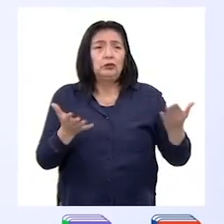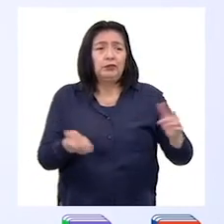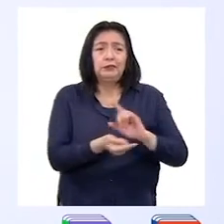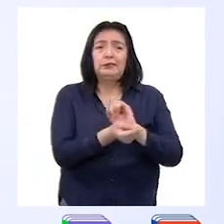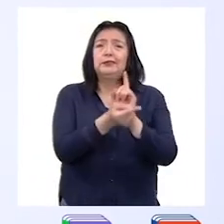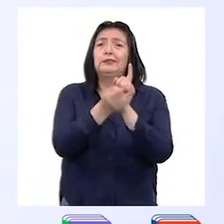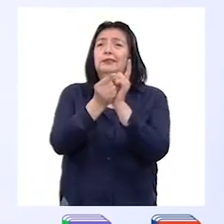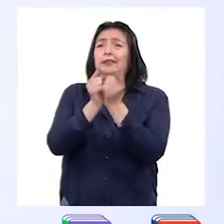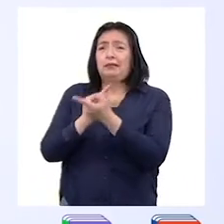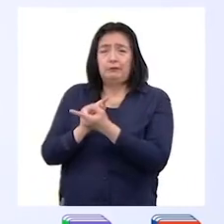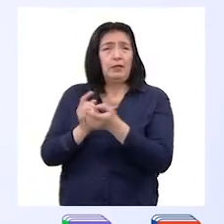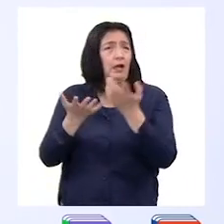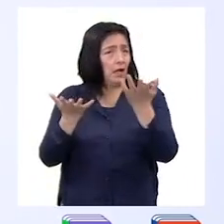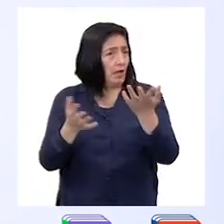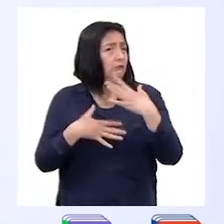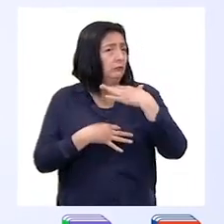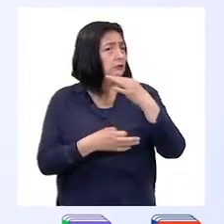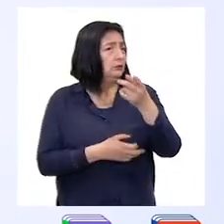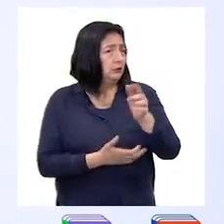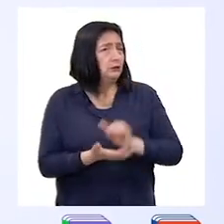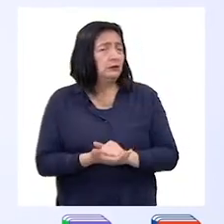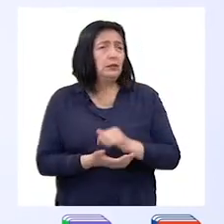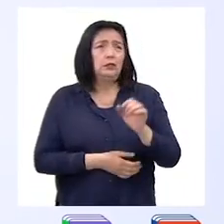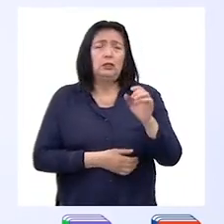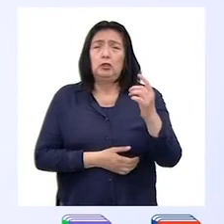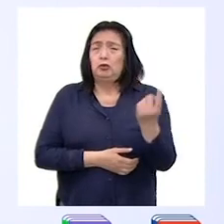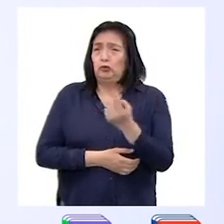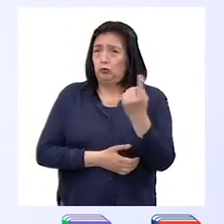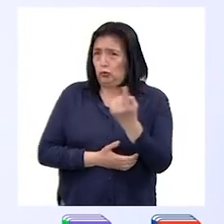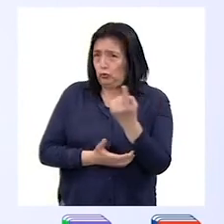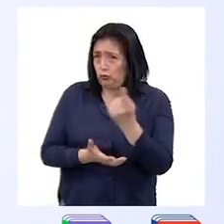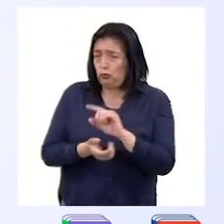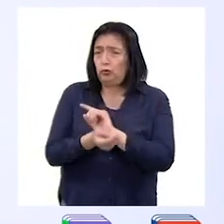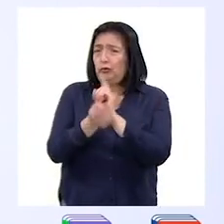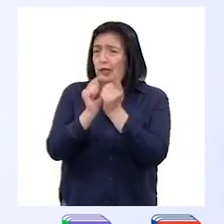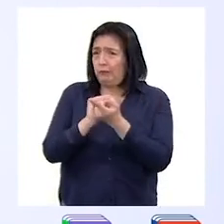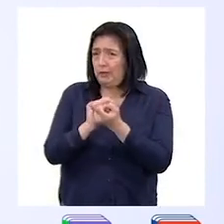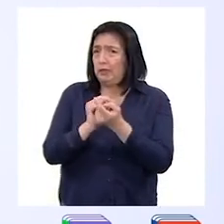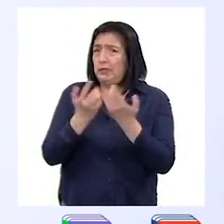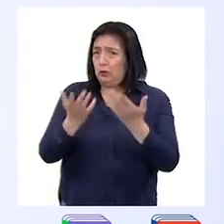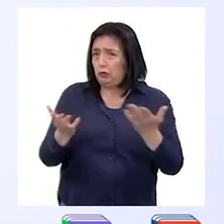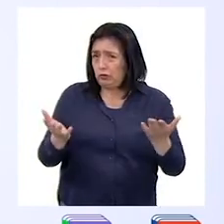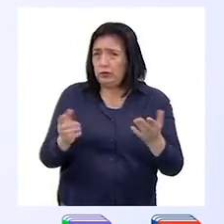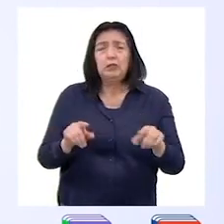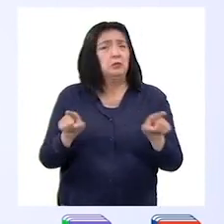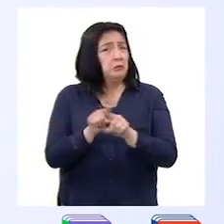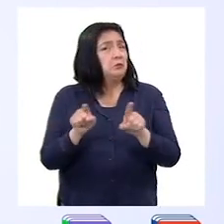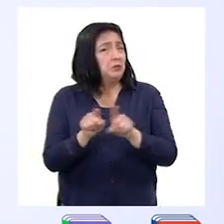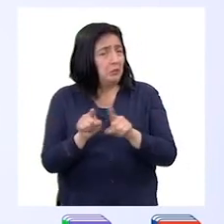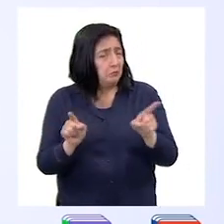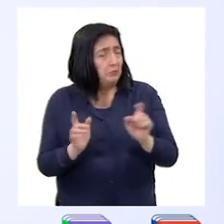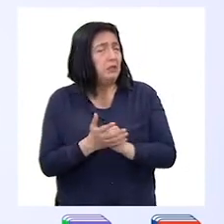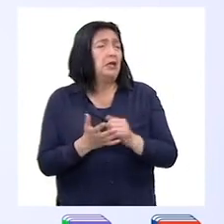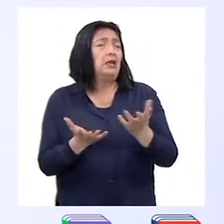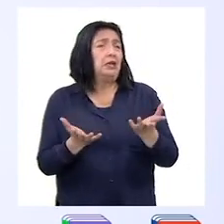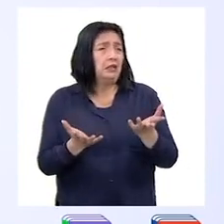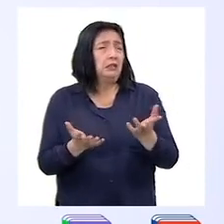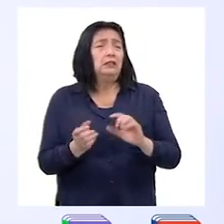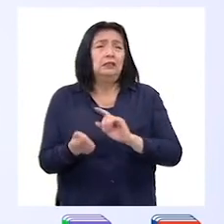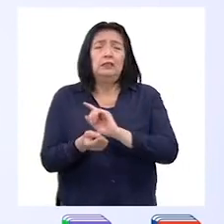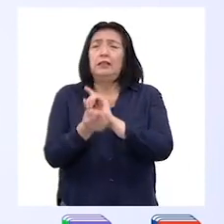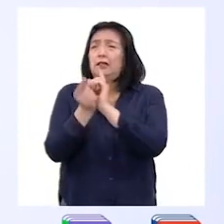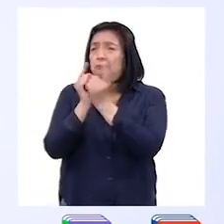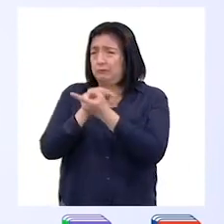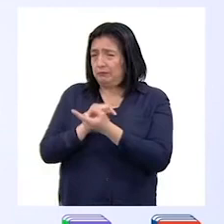cambian. Pero algo muy interesante es que no solo se transforman los objetos, sino que al hacerlo